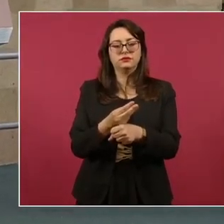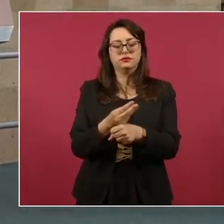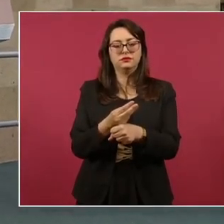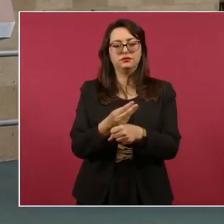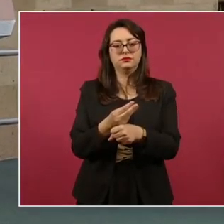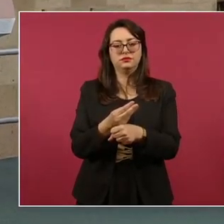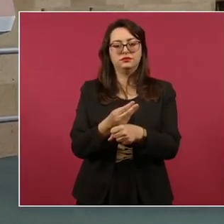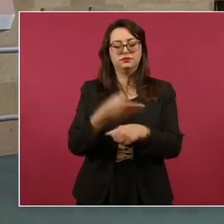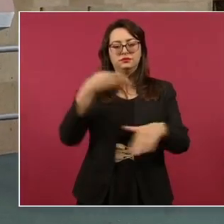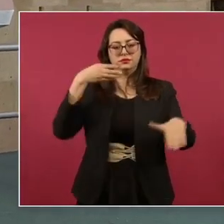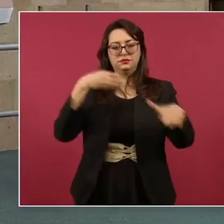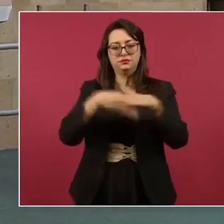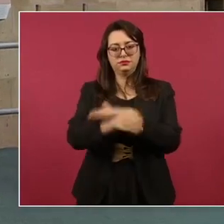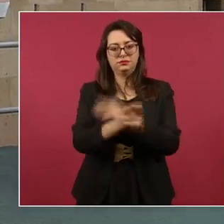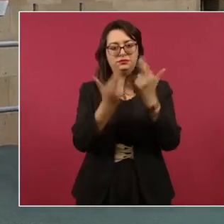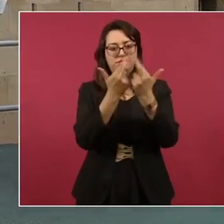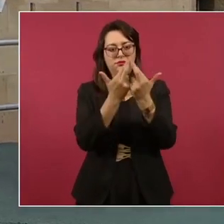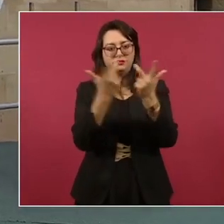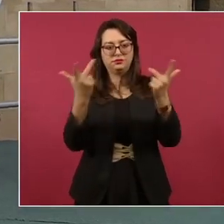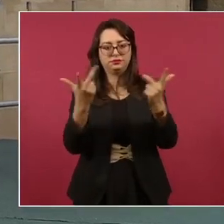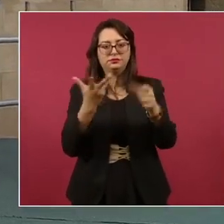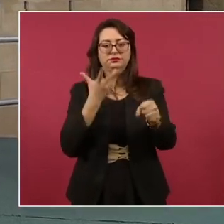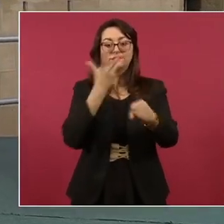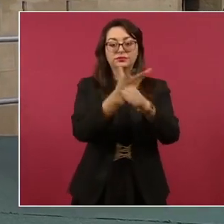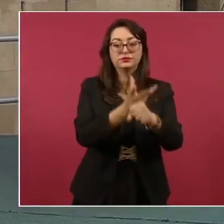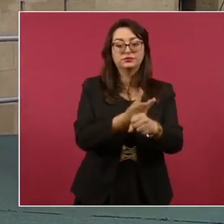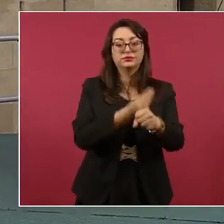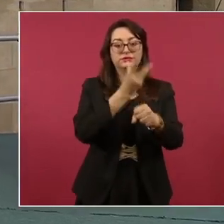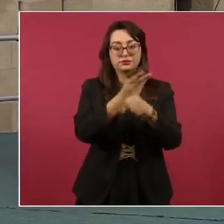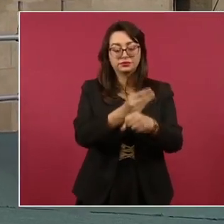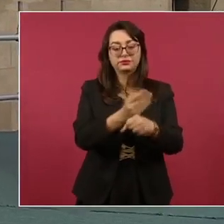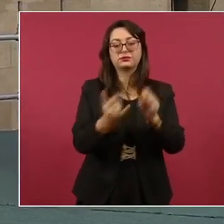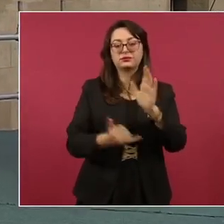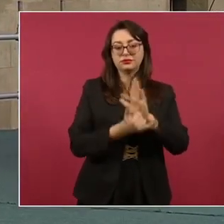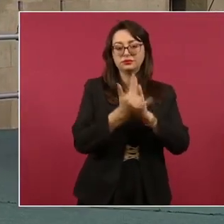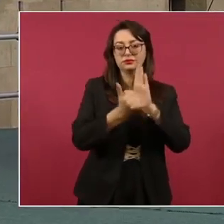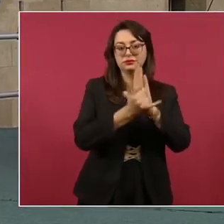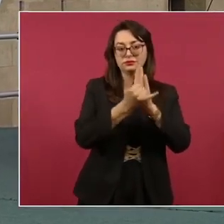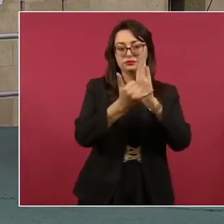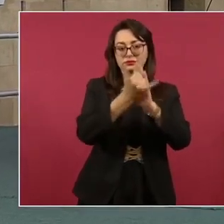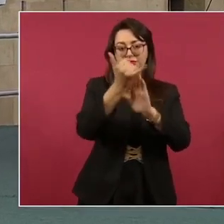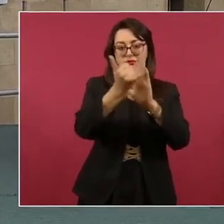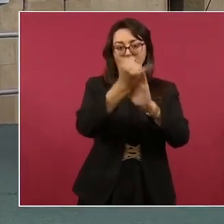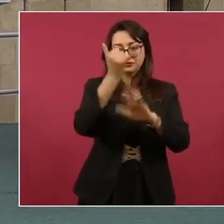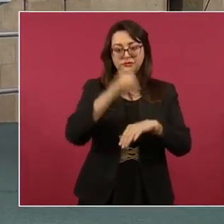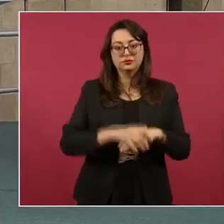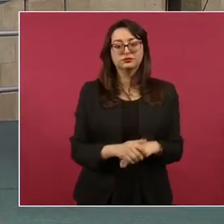fracturó del metro. Se están, desde luego,